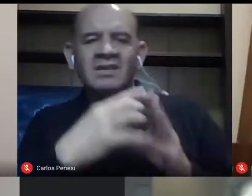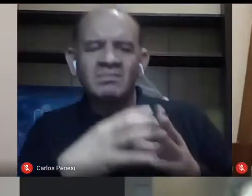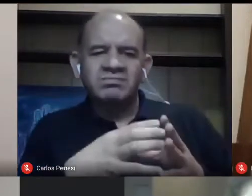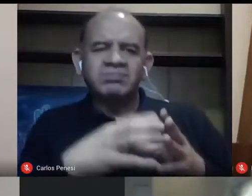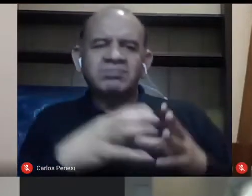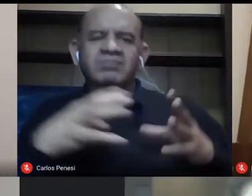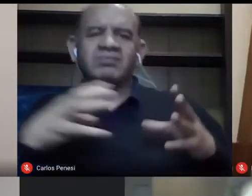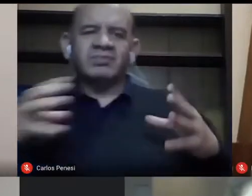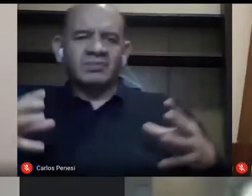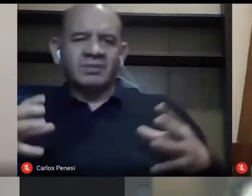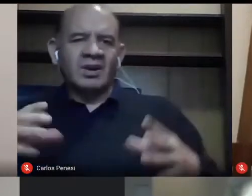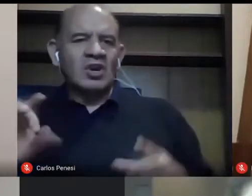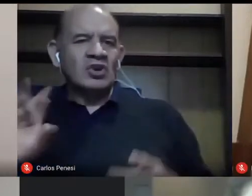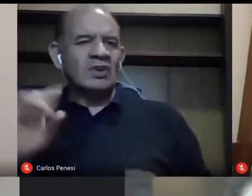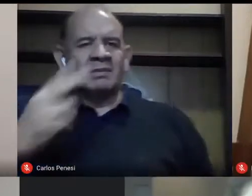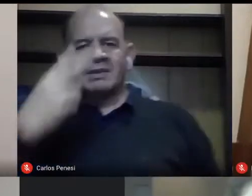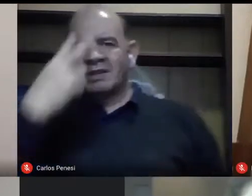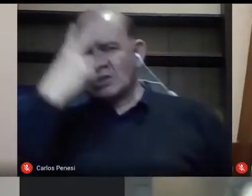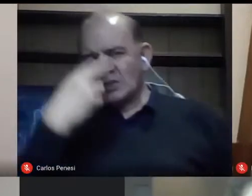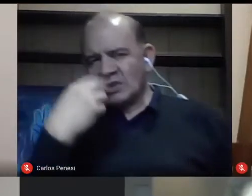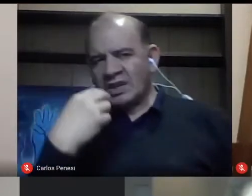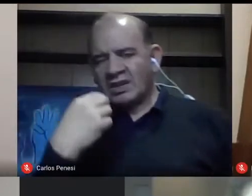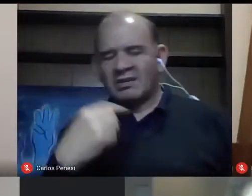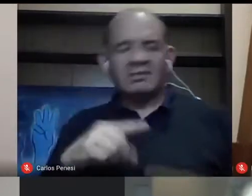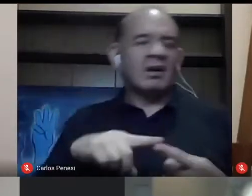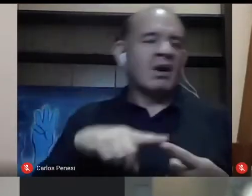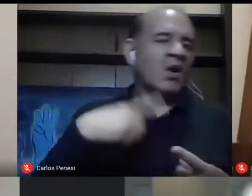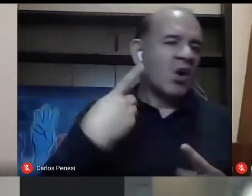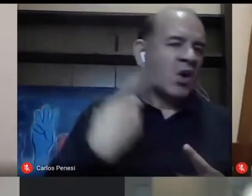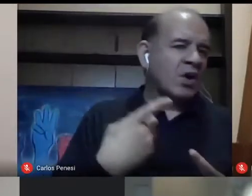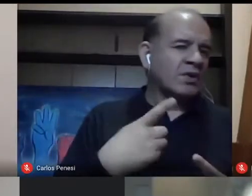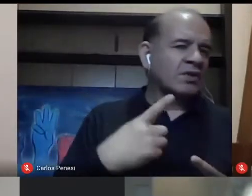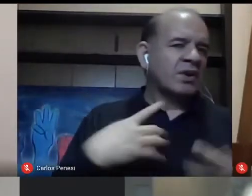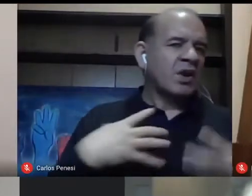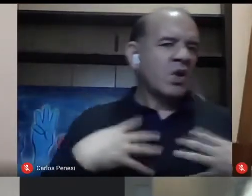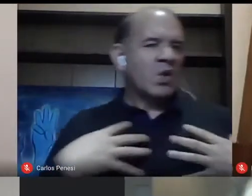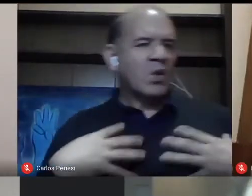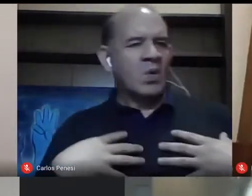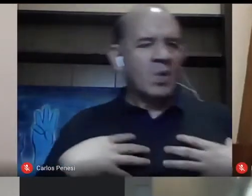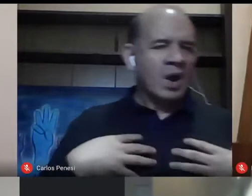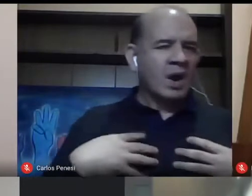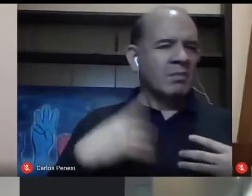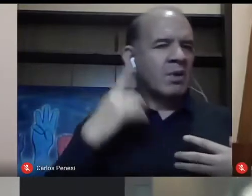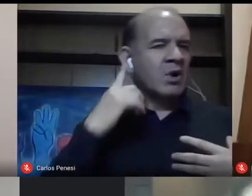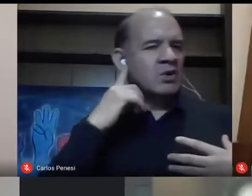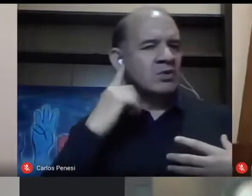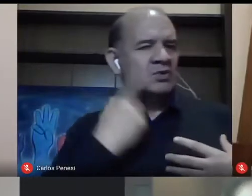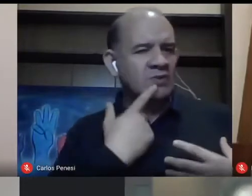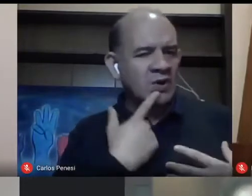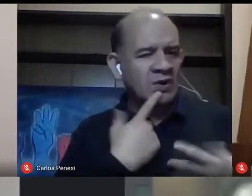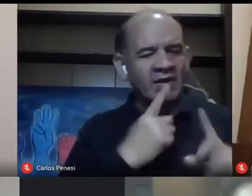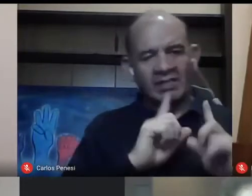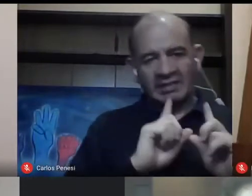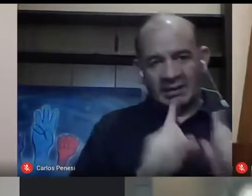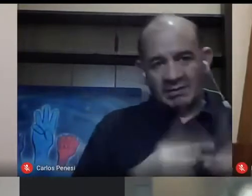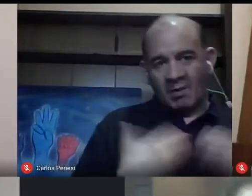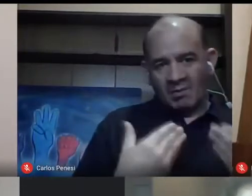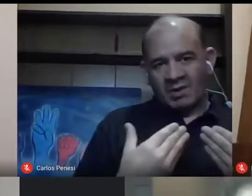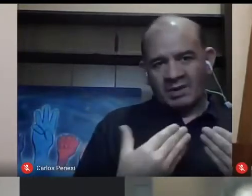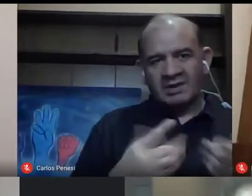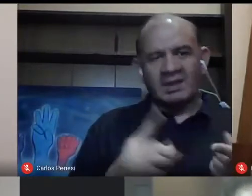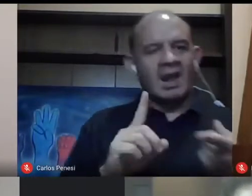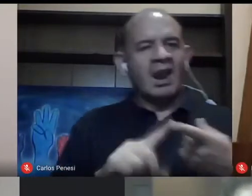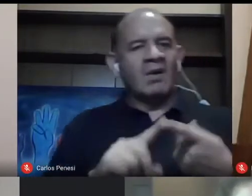los beneficiarios a las discapacidades sensoriales. Tengamos en cuenta también que